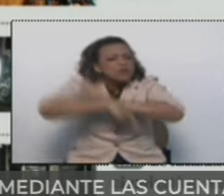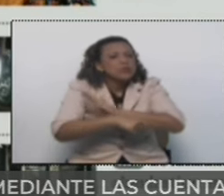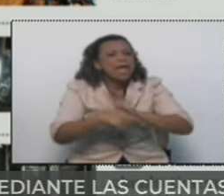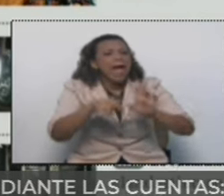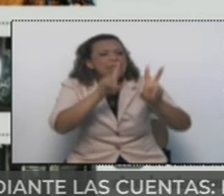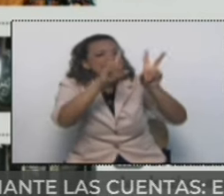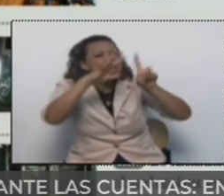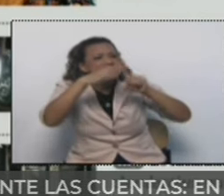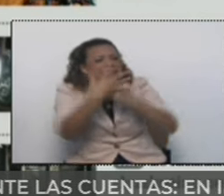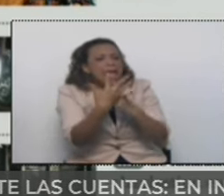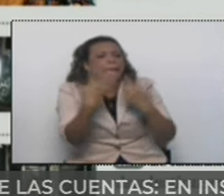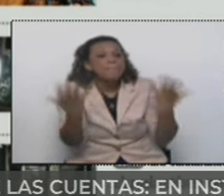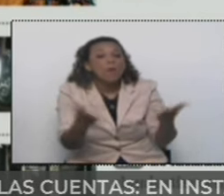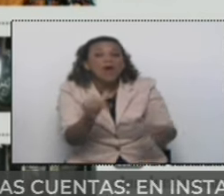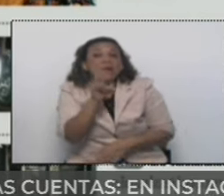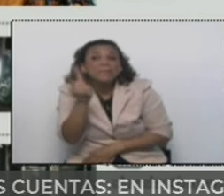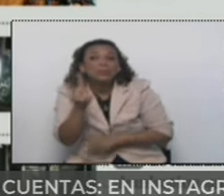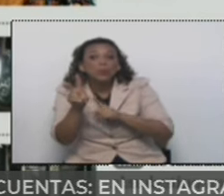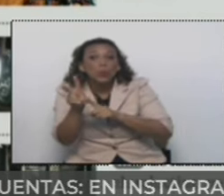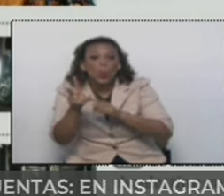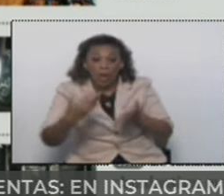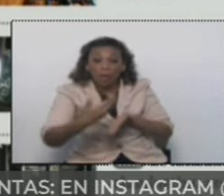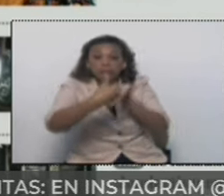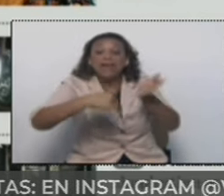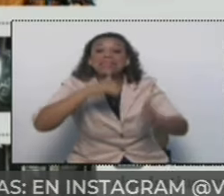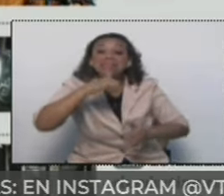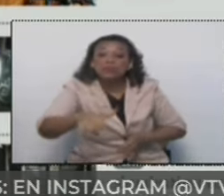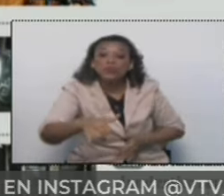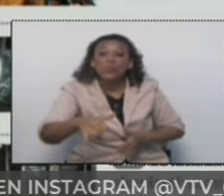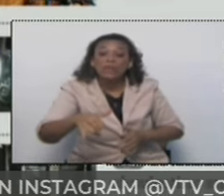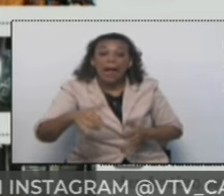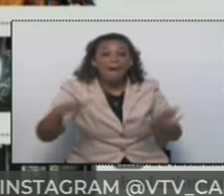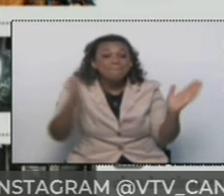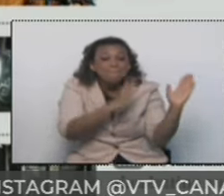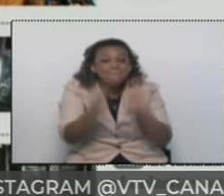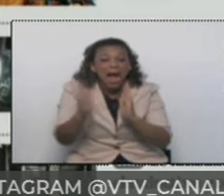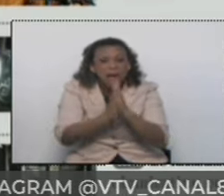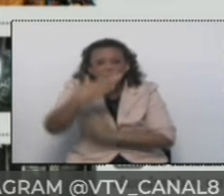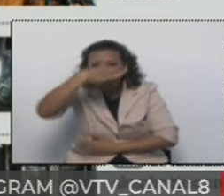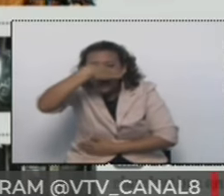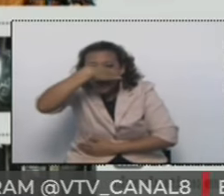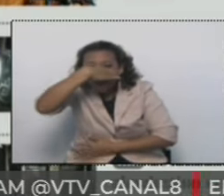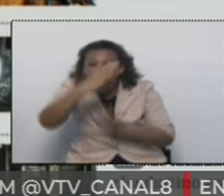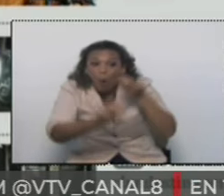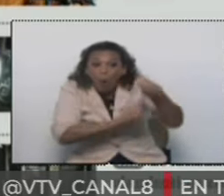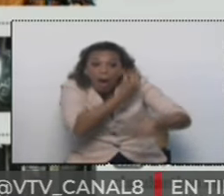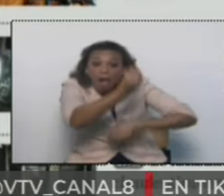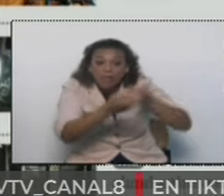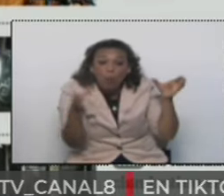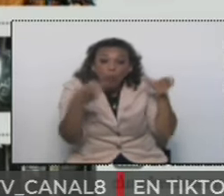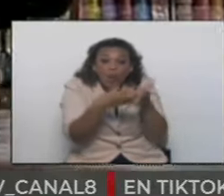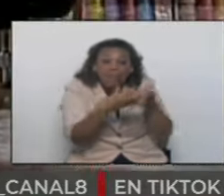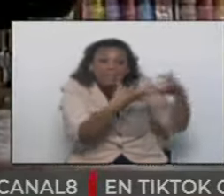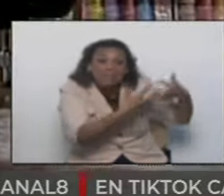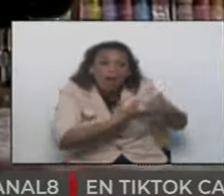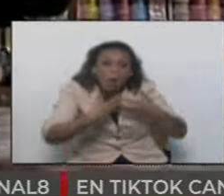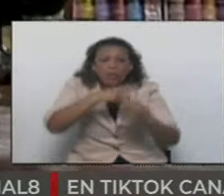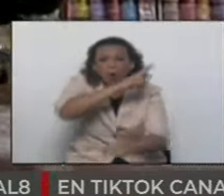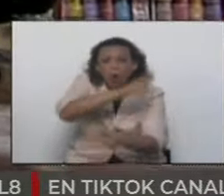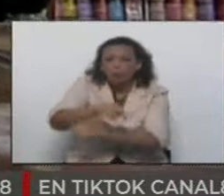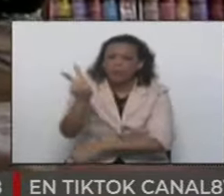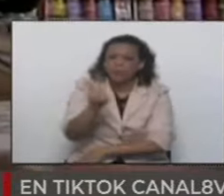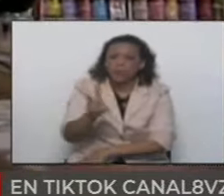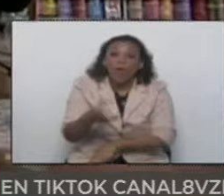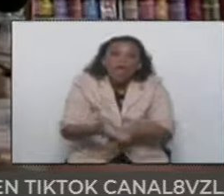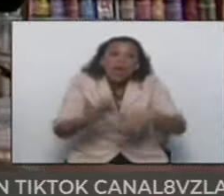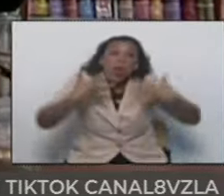¿no? ¿Qué hacer? Venezuela llevó la denuncia de planes terroristas que se están organizando desde Estados Unidos.